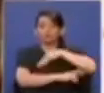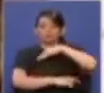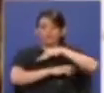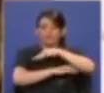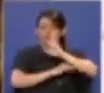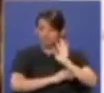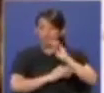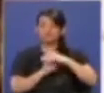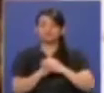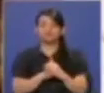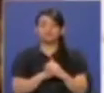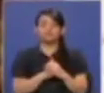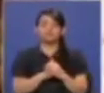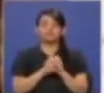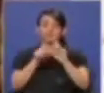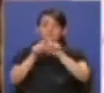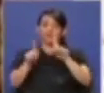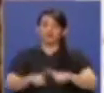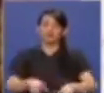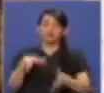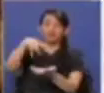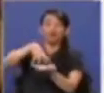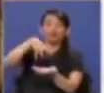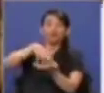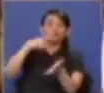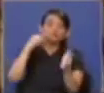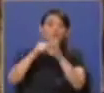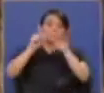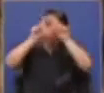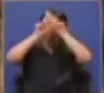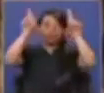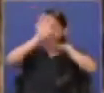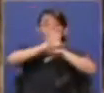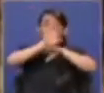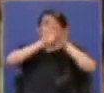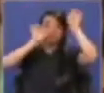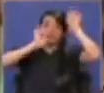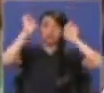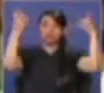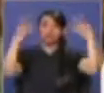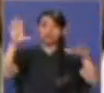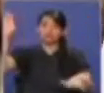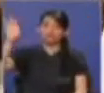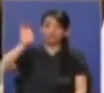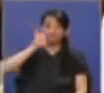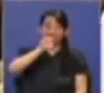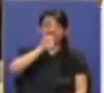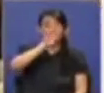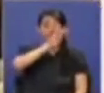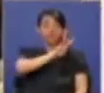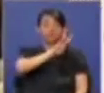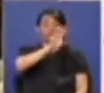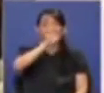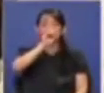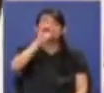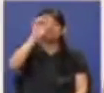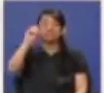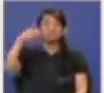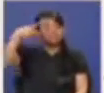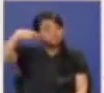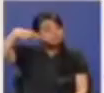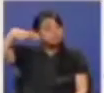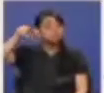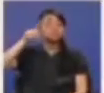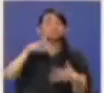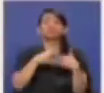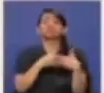Estamos trabajando en diferentes provincias con Ecuador Estratégico. Tenemos una inversión de casi 600 millones de